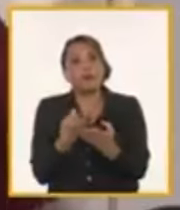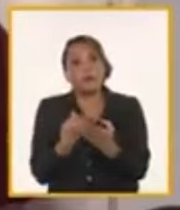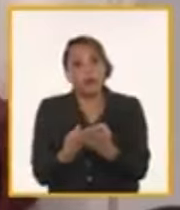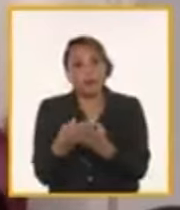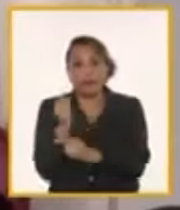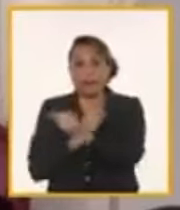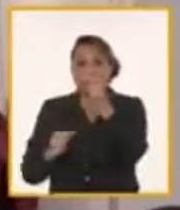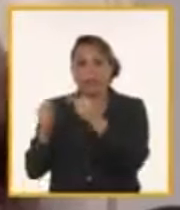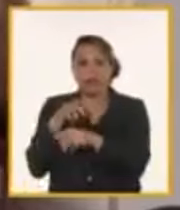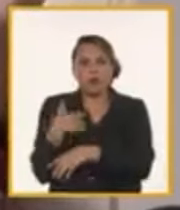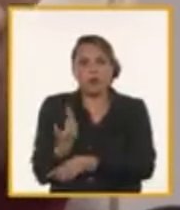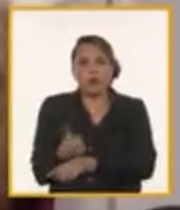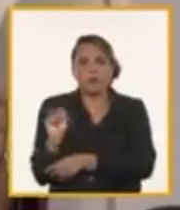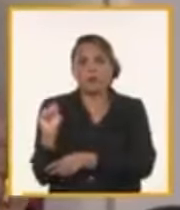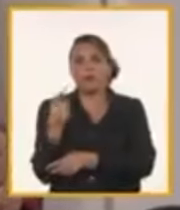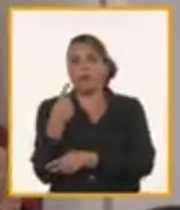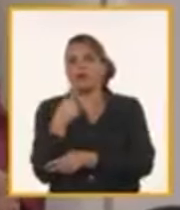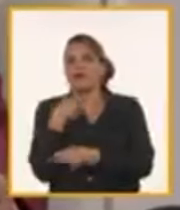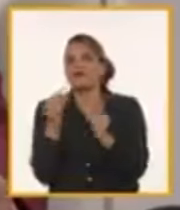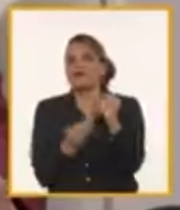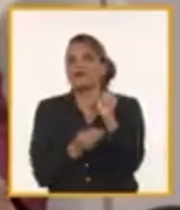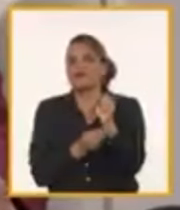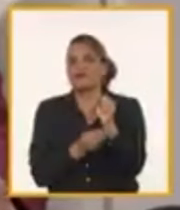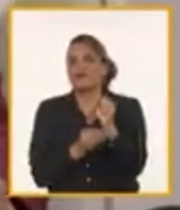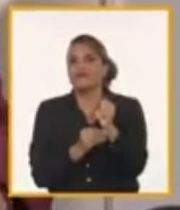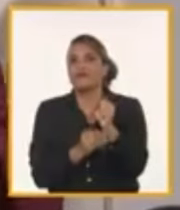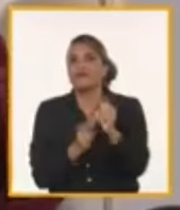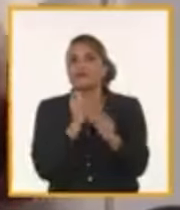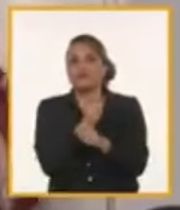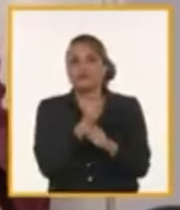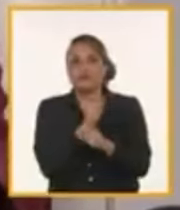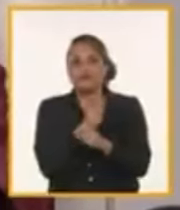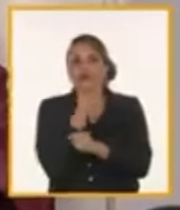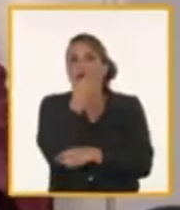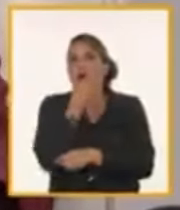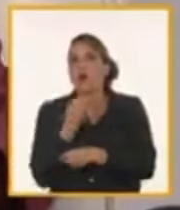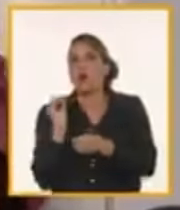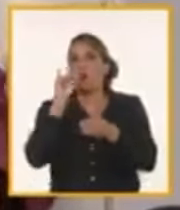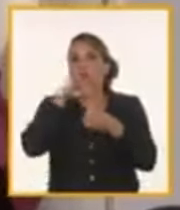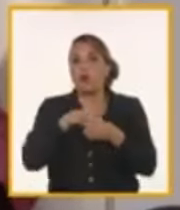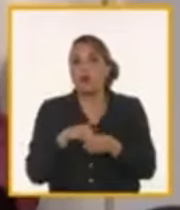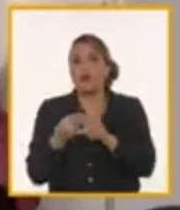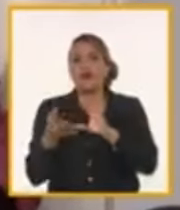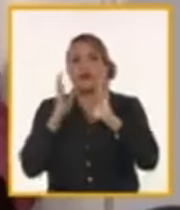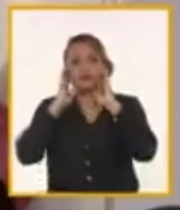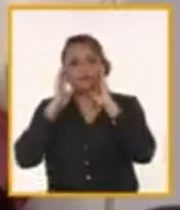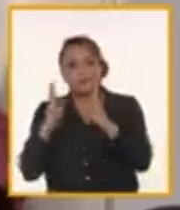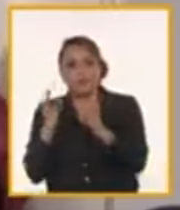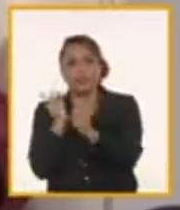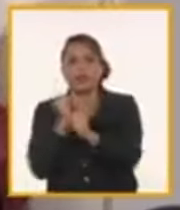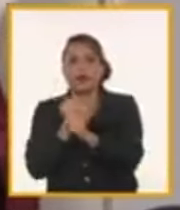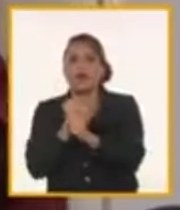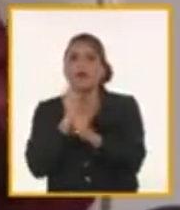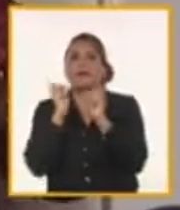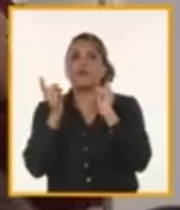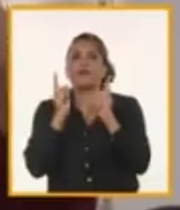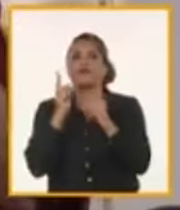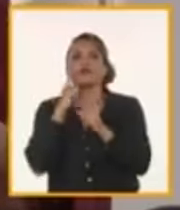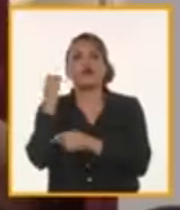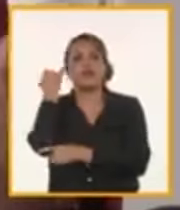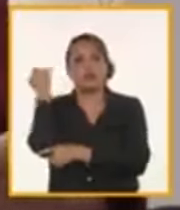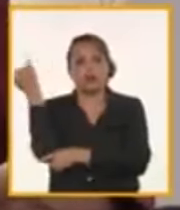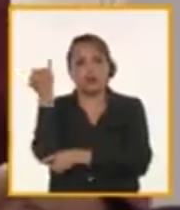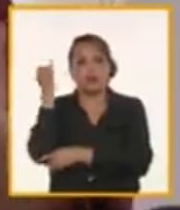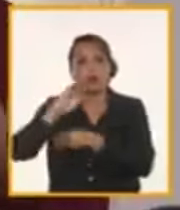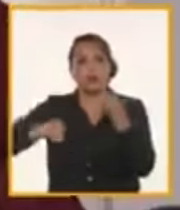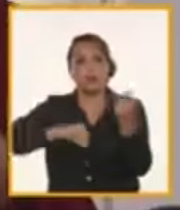prioridades en primer lugar el fortalecimiento de la formación integral de nuestros jóvenes con una mirada en el trabajo político ideológico convirtiendo esa